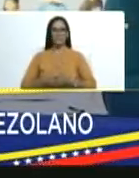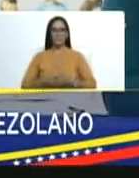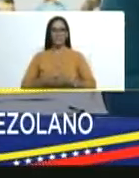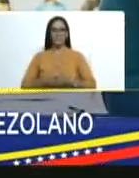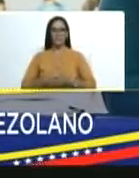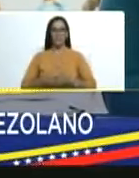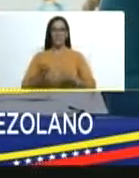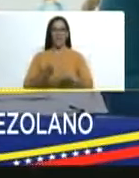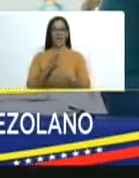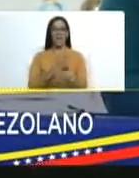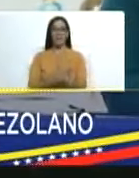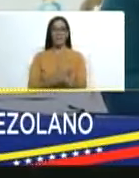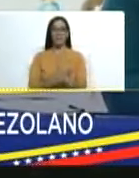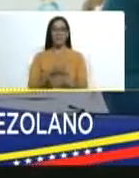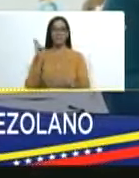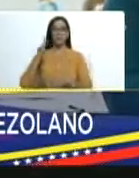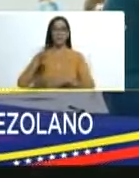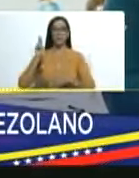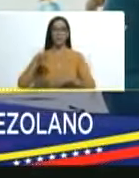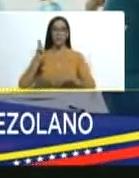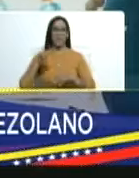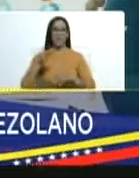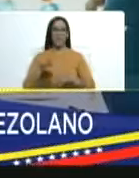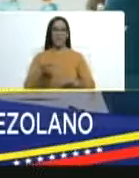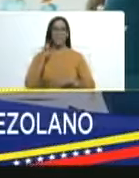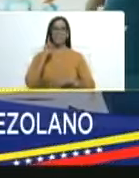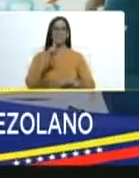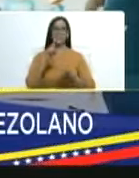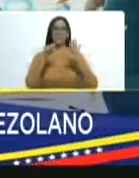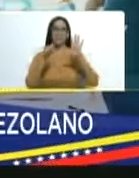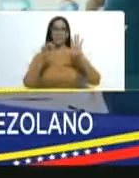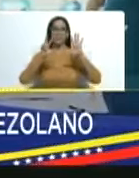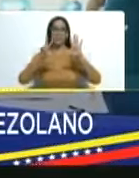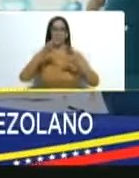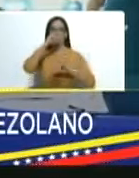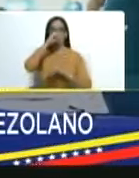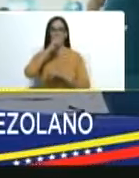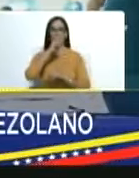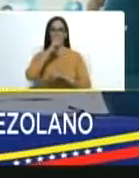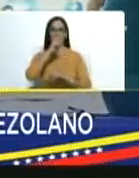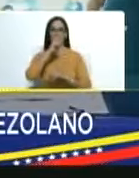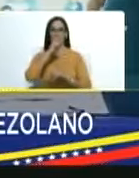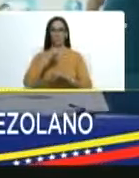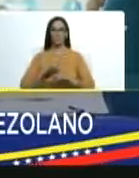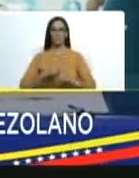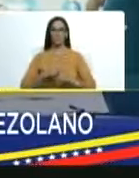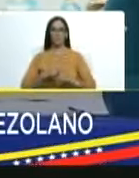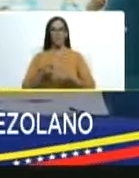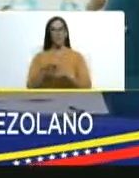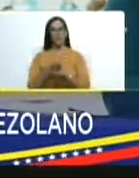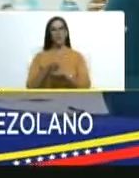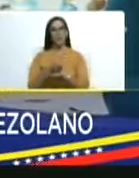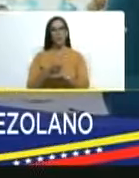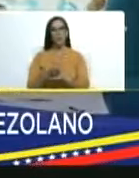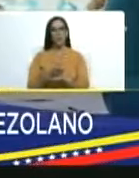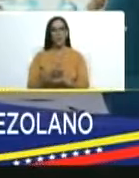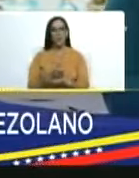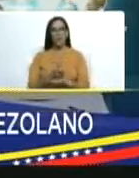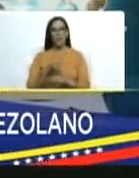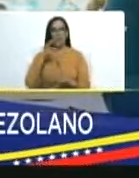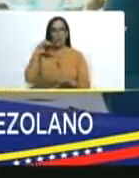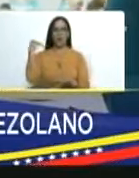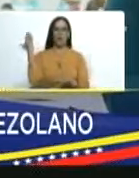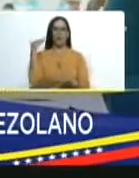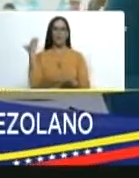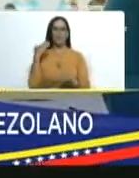Antes jamás, en 168 años de gobiernos de la oligarquía, de